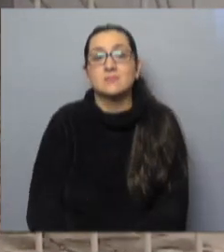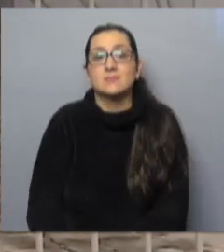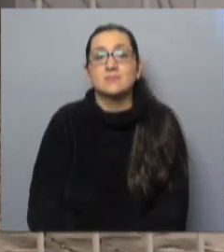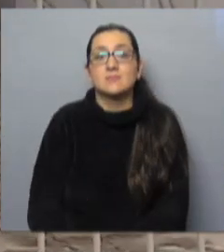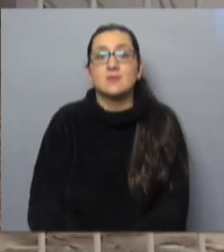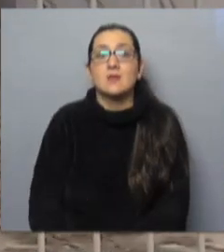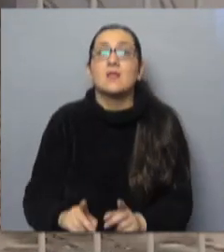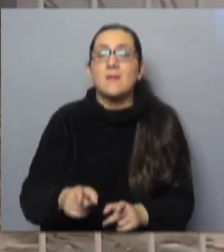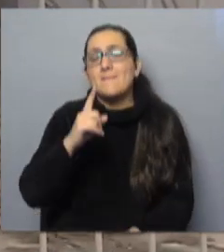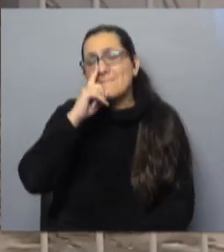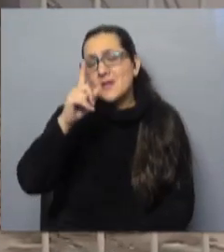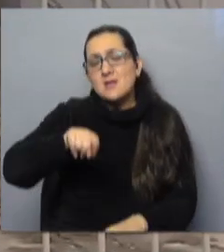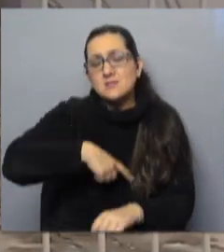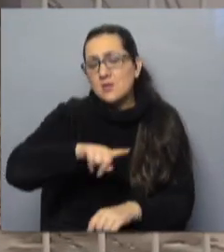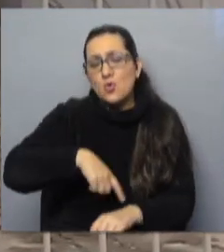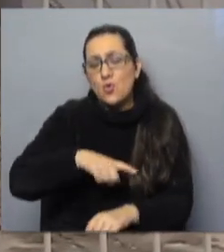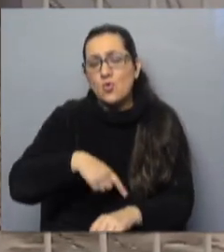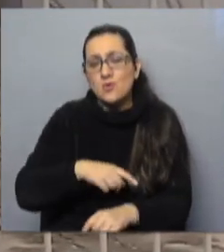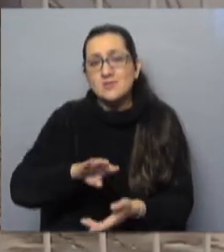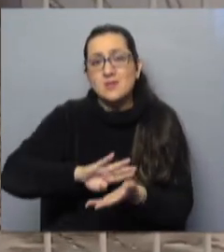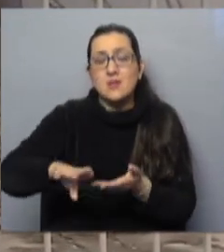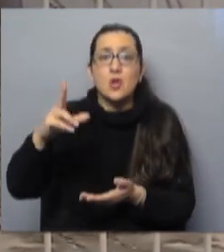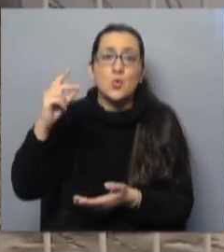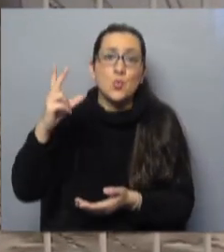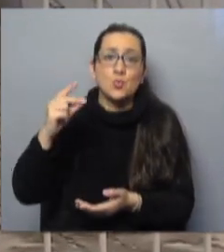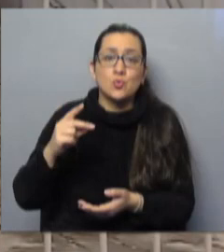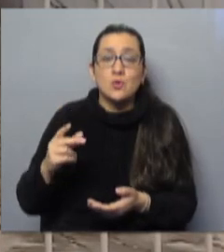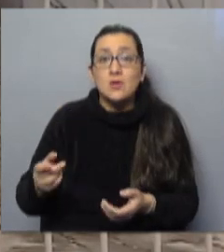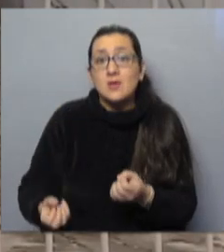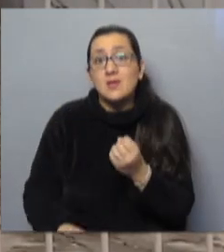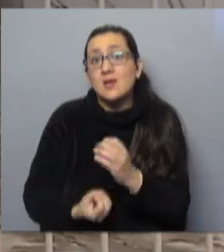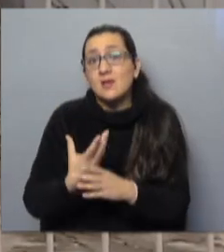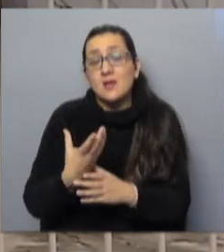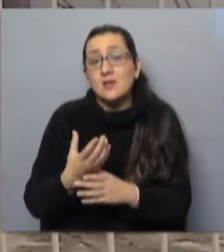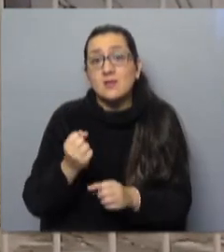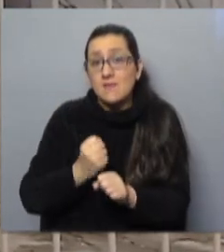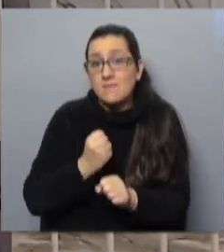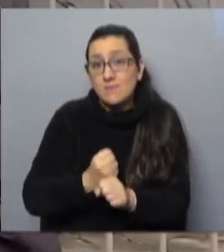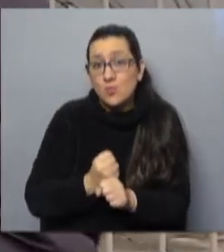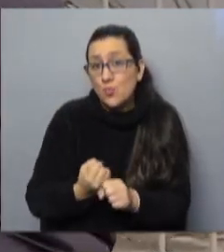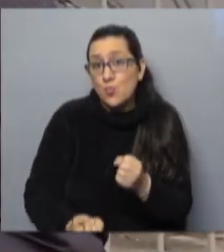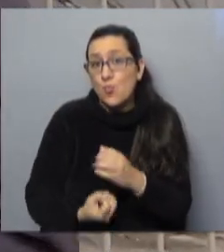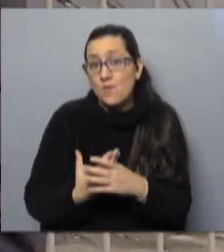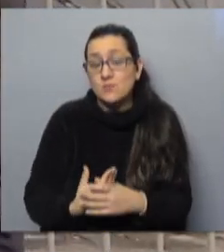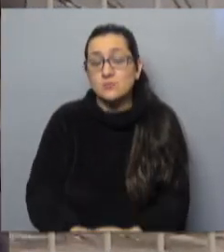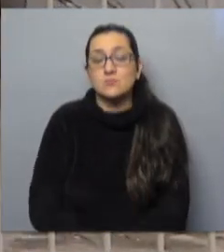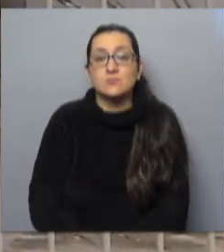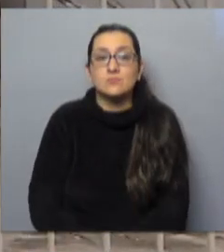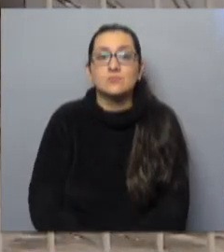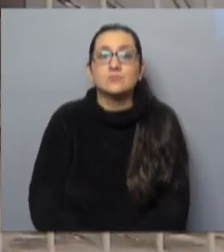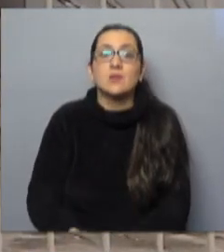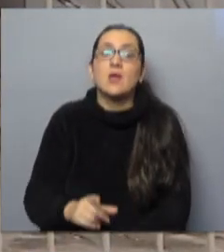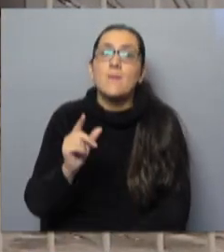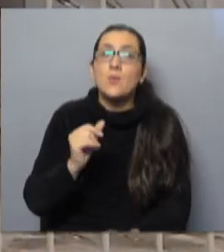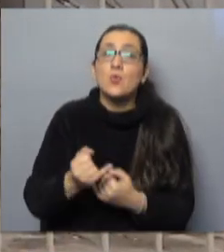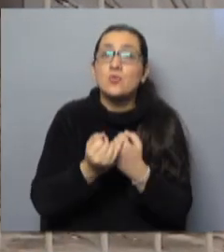de las miles de horas que fueron eliminadas en el caso de guti la generación de estos cargos que son fundamentales justamente dedicar a la rendición de cuentas en pocos días